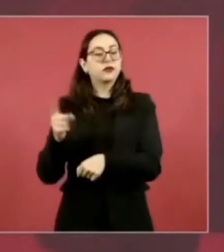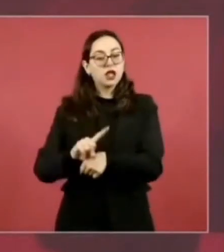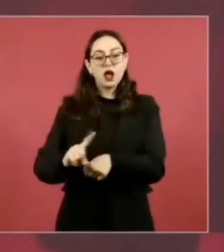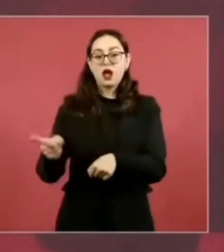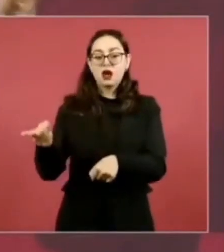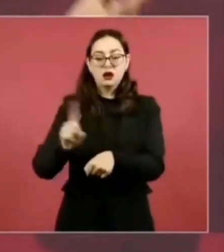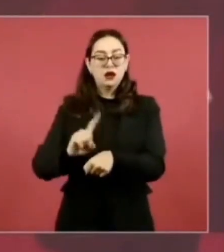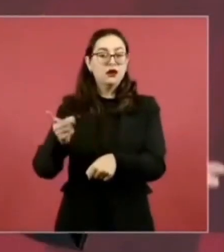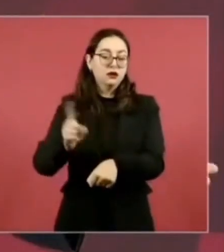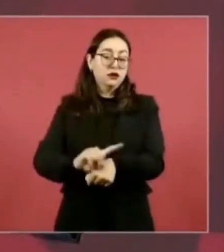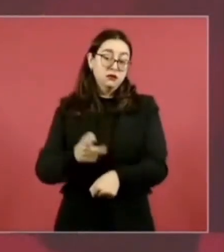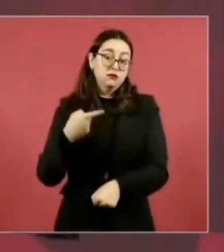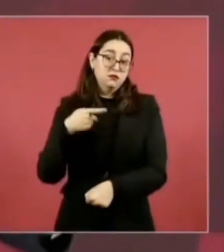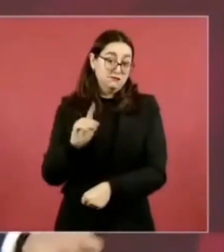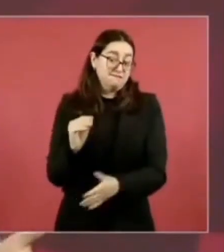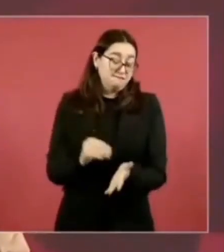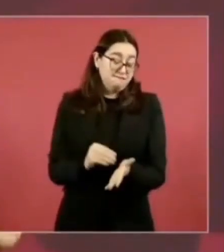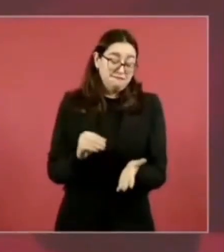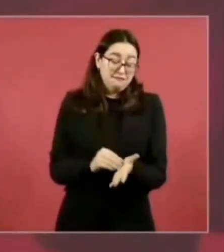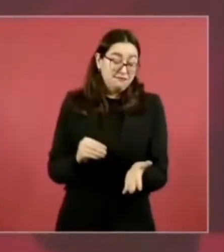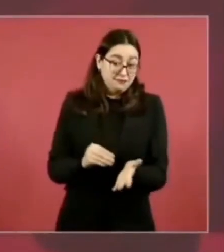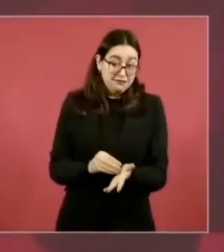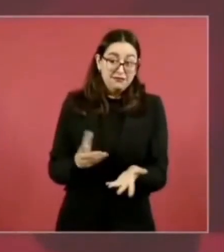y es,